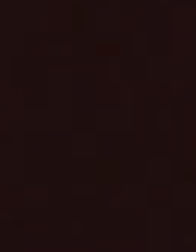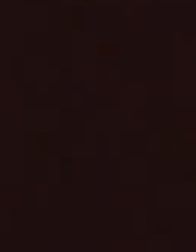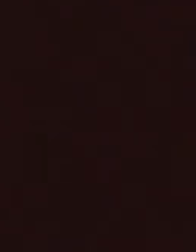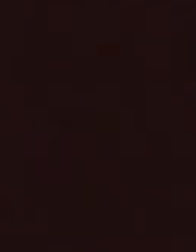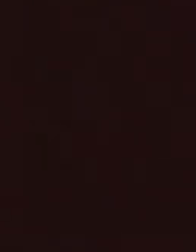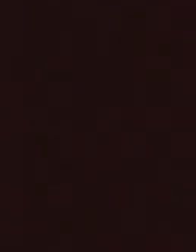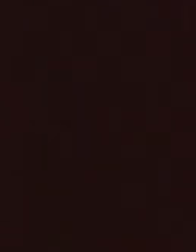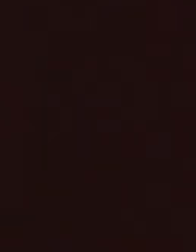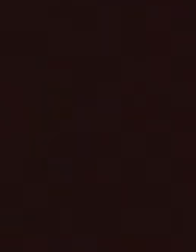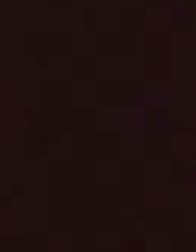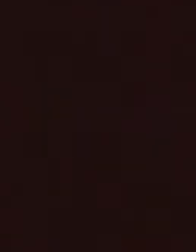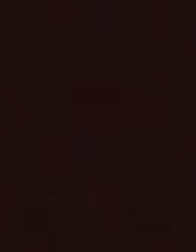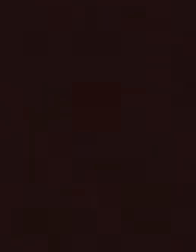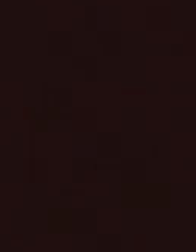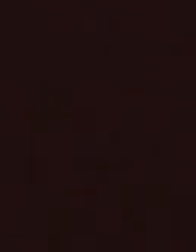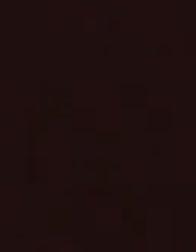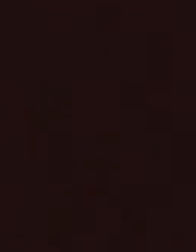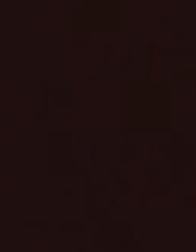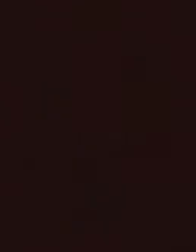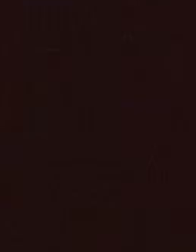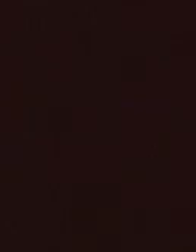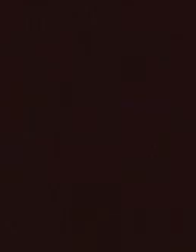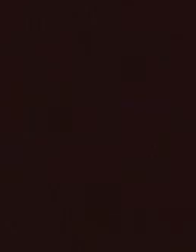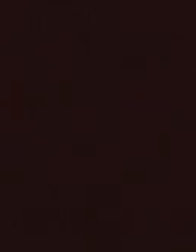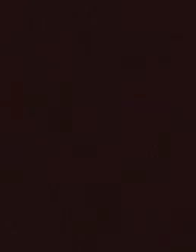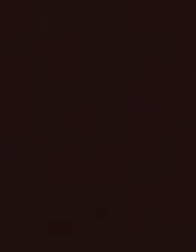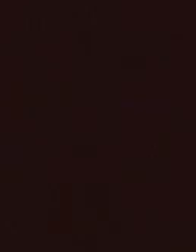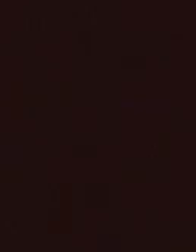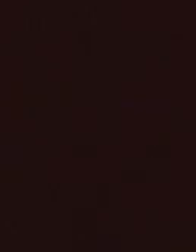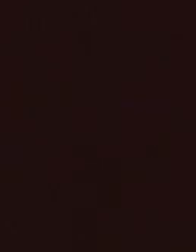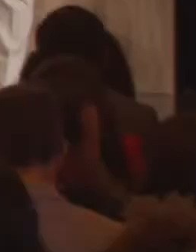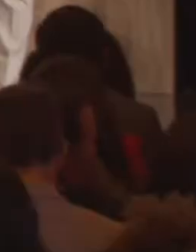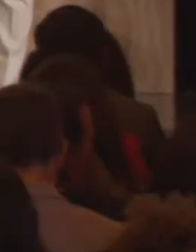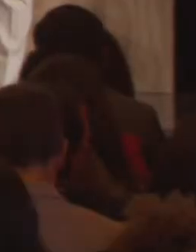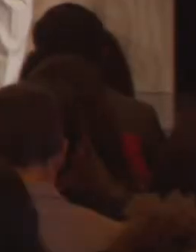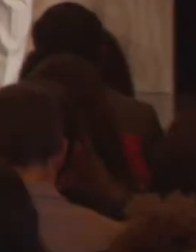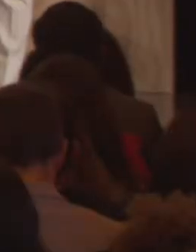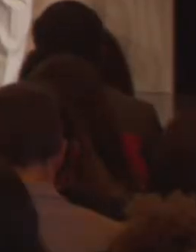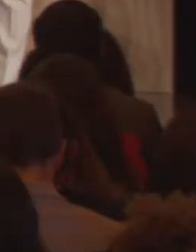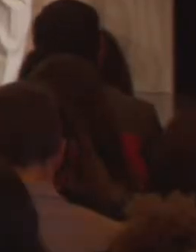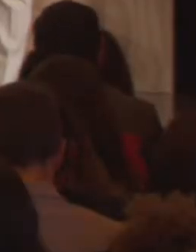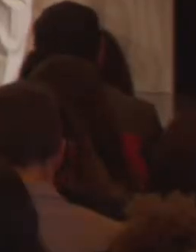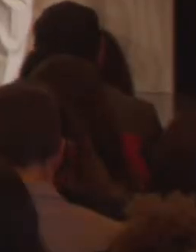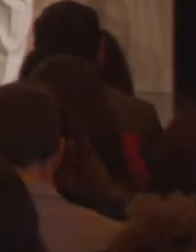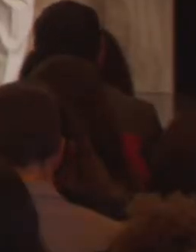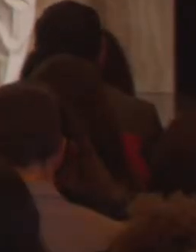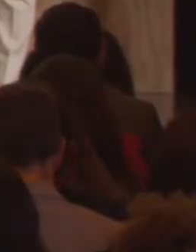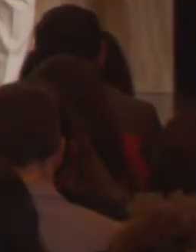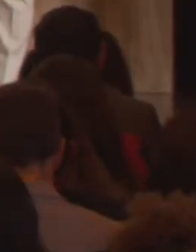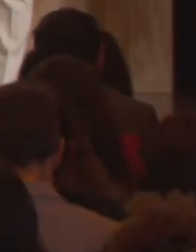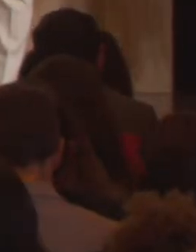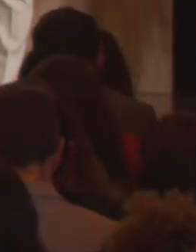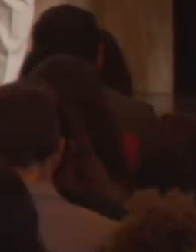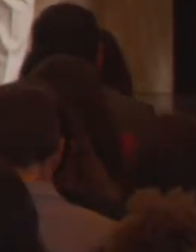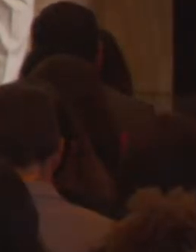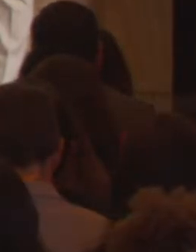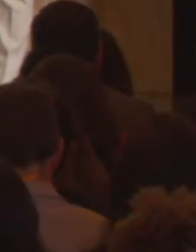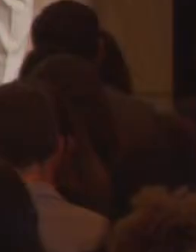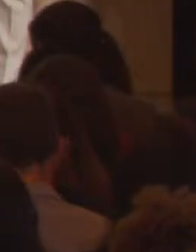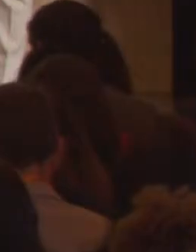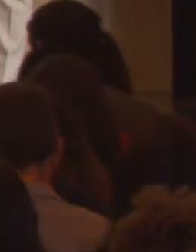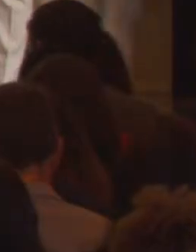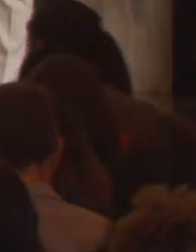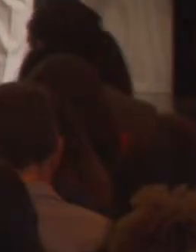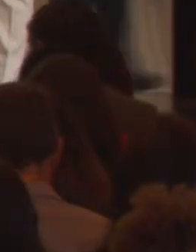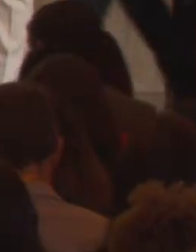primera conferencista. Vamos entonces, el turno de invitar entonces a la ingeniera por la Universidad